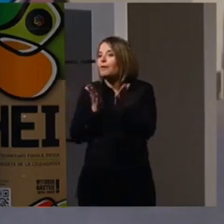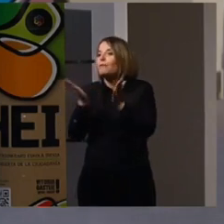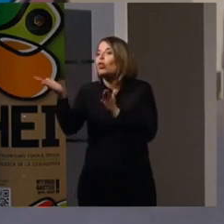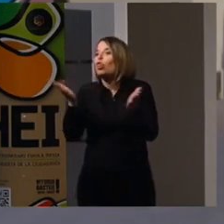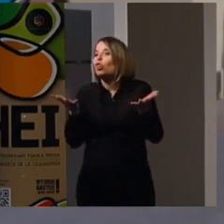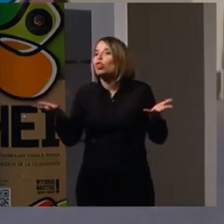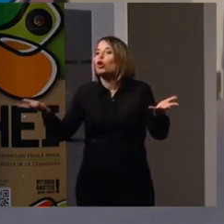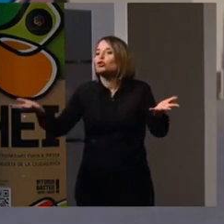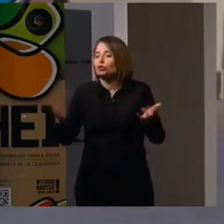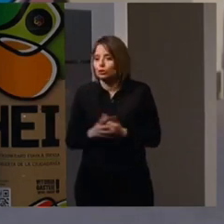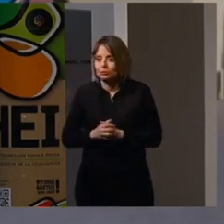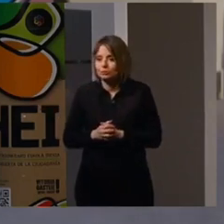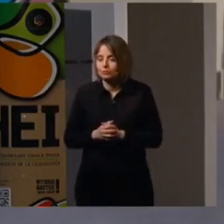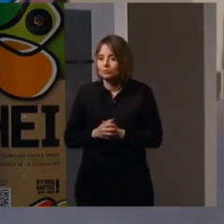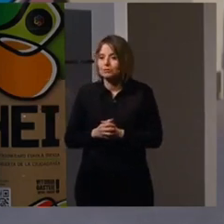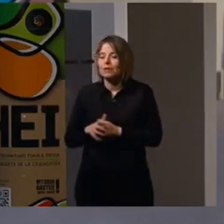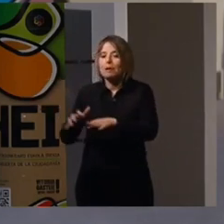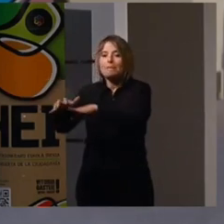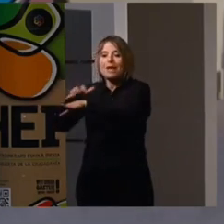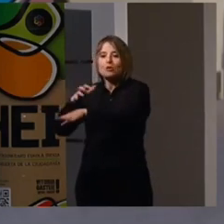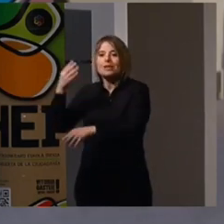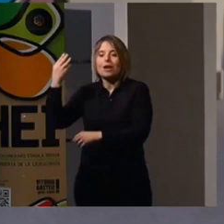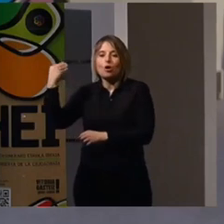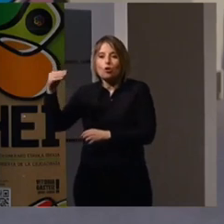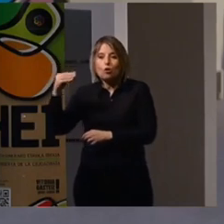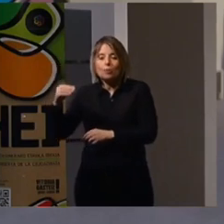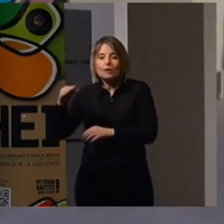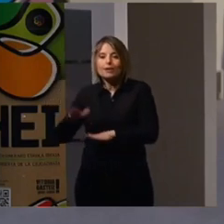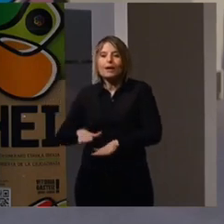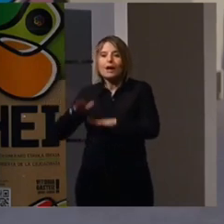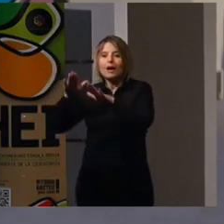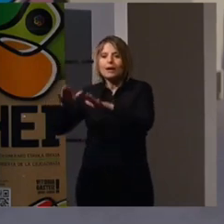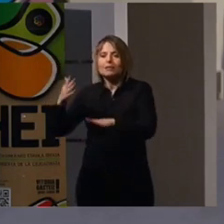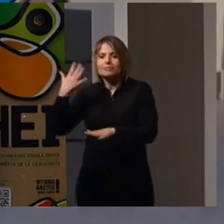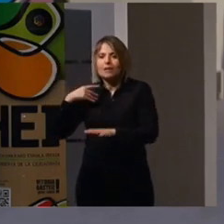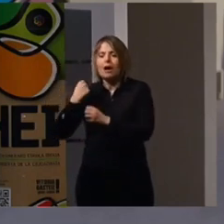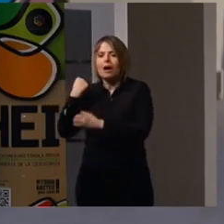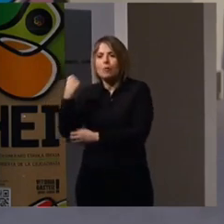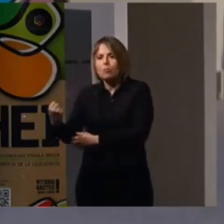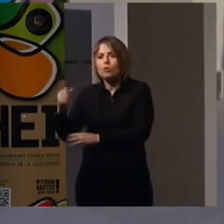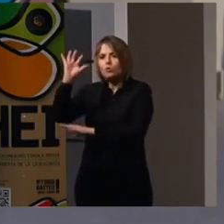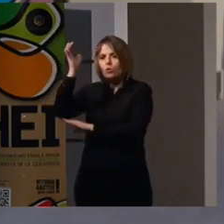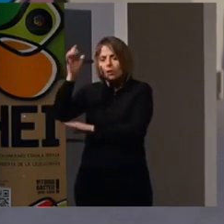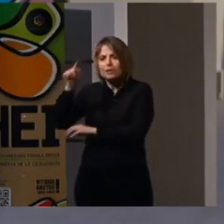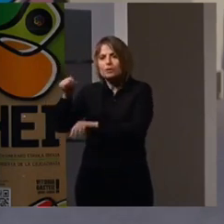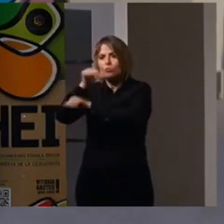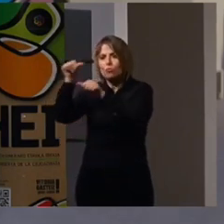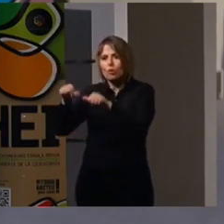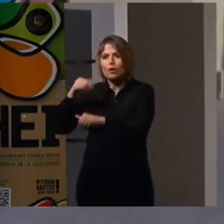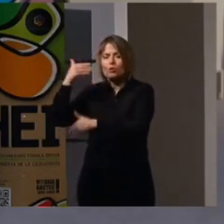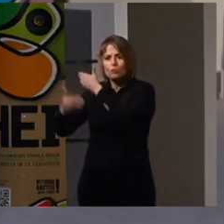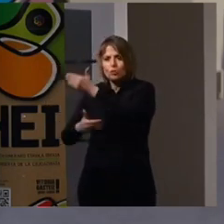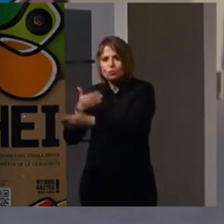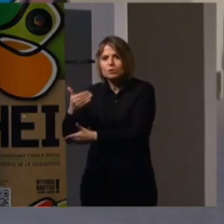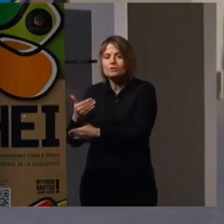dos. Yeah. Es mucho más mayoritaria la juventud que está agobiadísima con el cambio climático, que dice que este modelo productivo, que